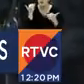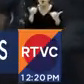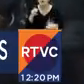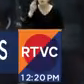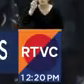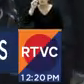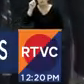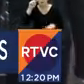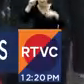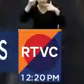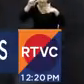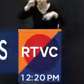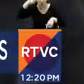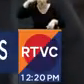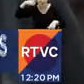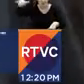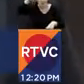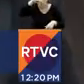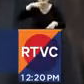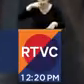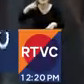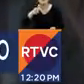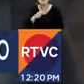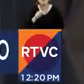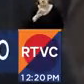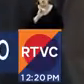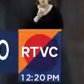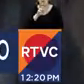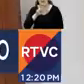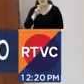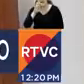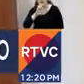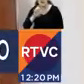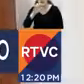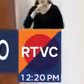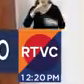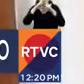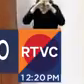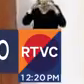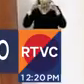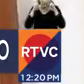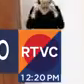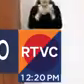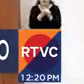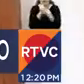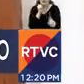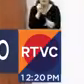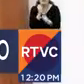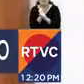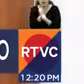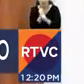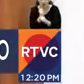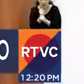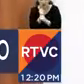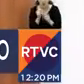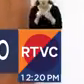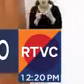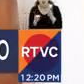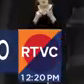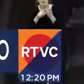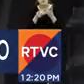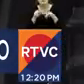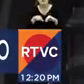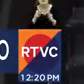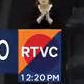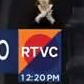anunció que a partir del jueves 27 de enero, el uso de la mascarilla, el teletrabajo y el pase sanitario para acceder a lugares